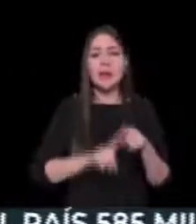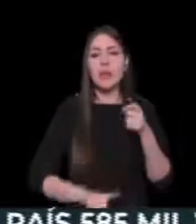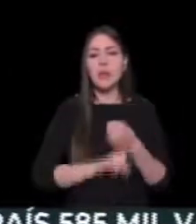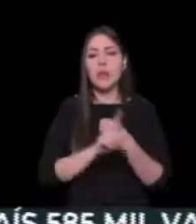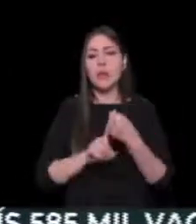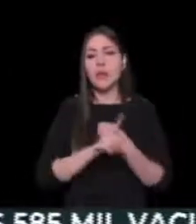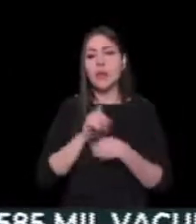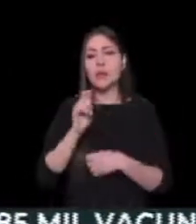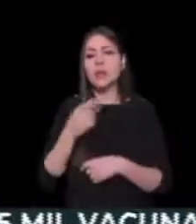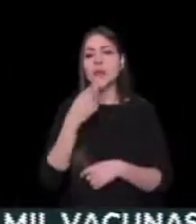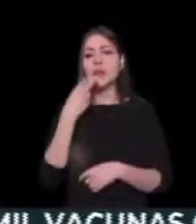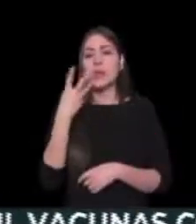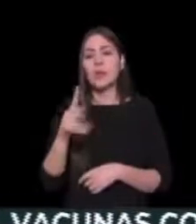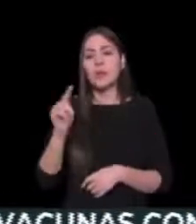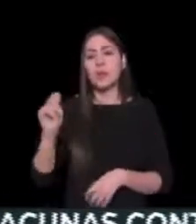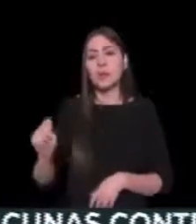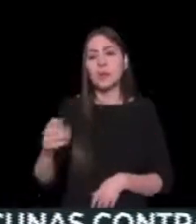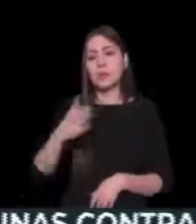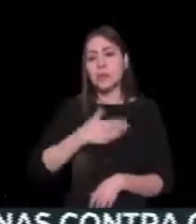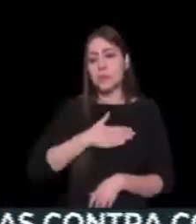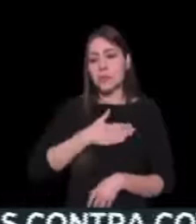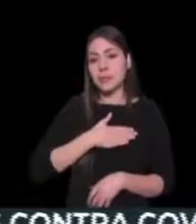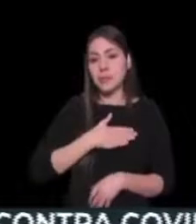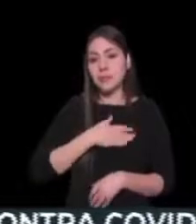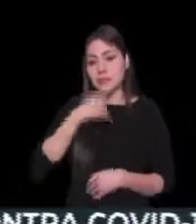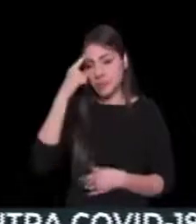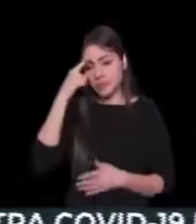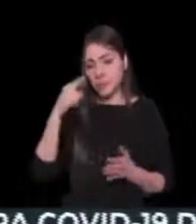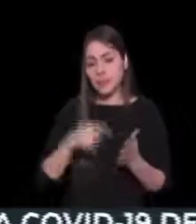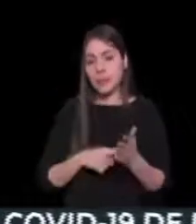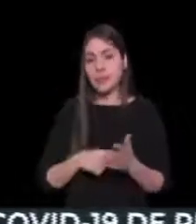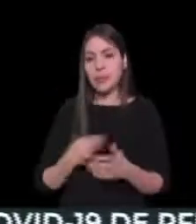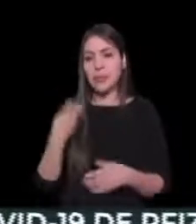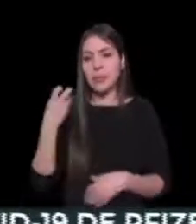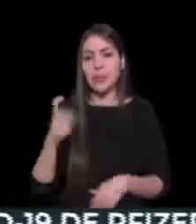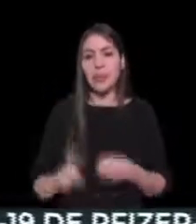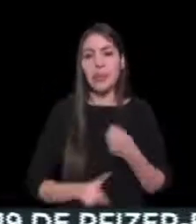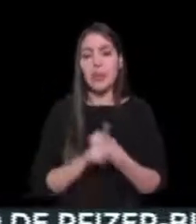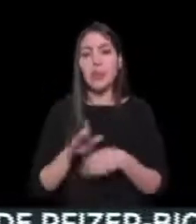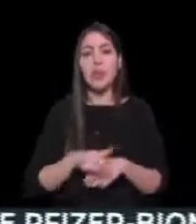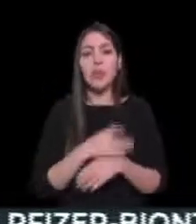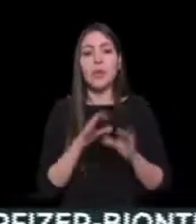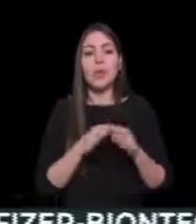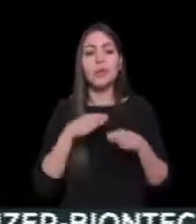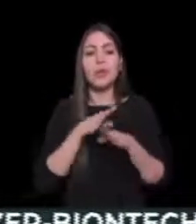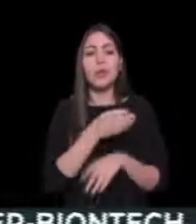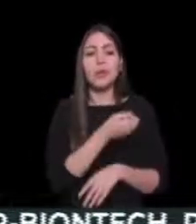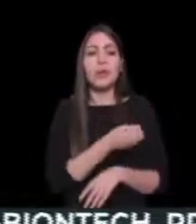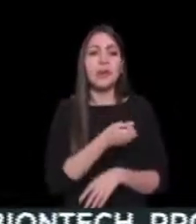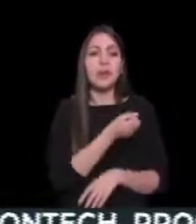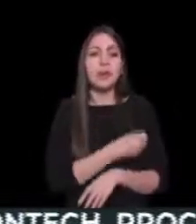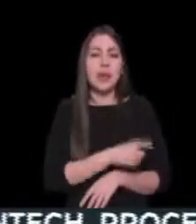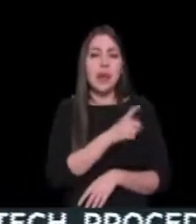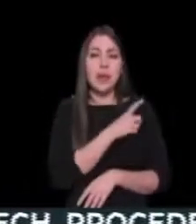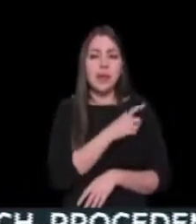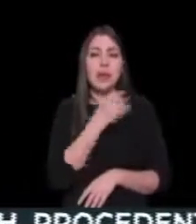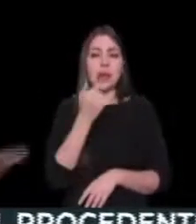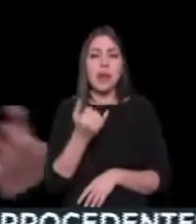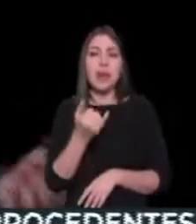la 4T, y para mí esa es una actitud boicoteadora porque estamos hablando de la salud pública y de la información que está dando